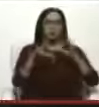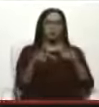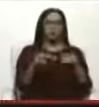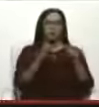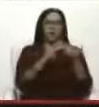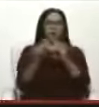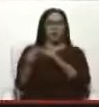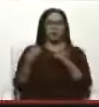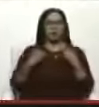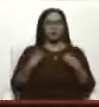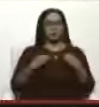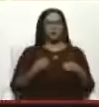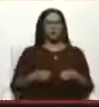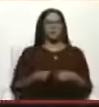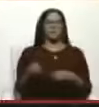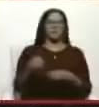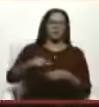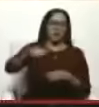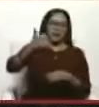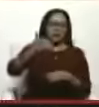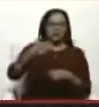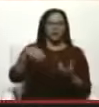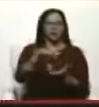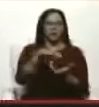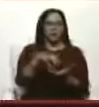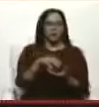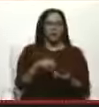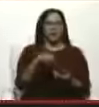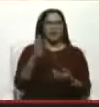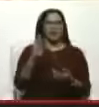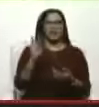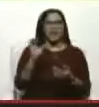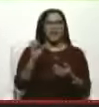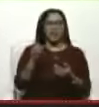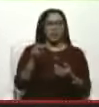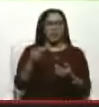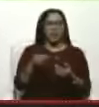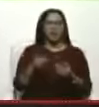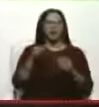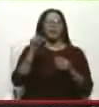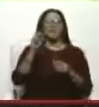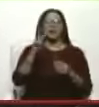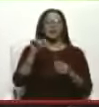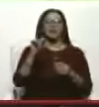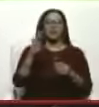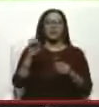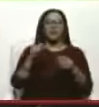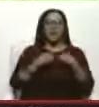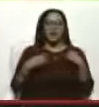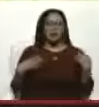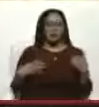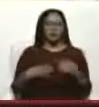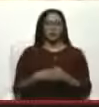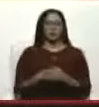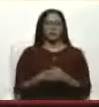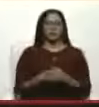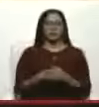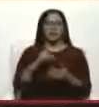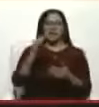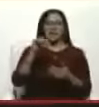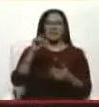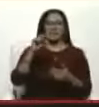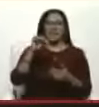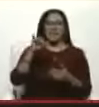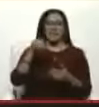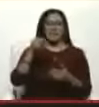que han sufrido mayor afectación, entre ellas La Fragua, Barrio Blanco, la Avenida Antonio José Sucre, Cumanacoa, Las Tinajitas, Las